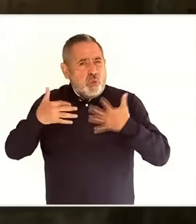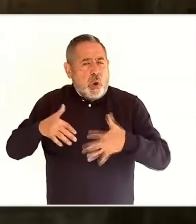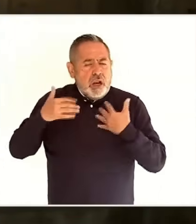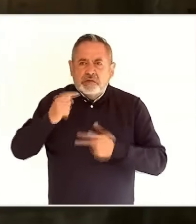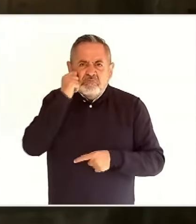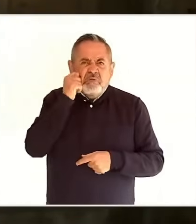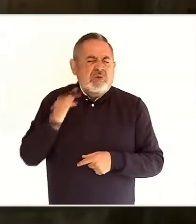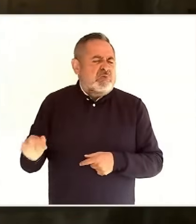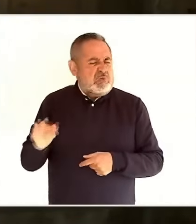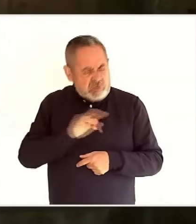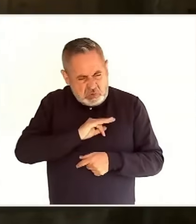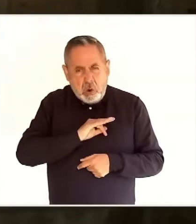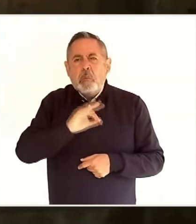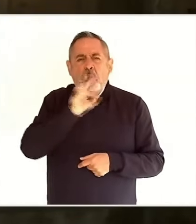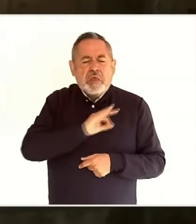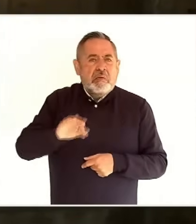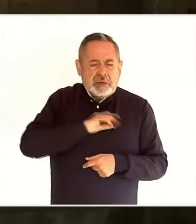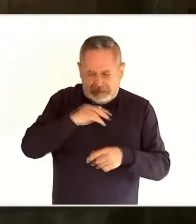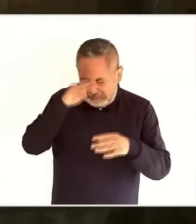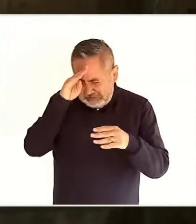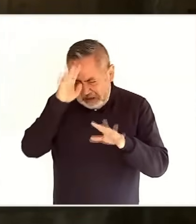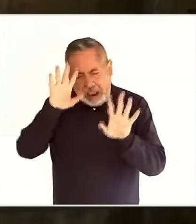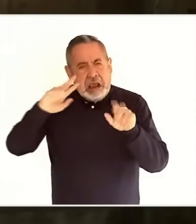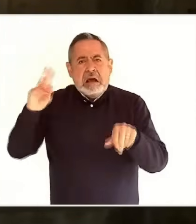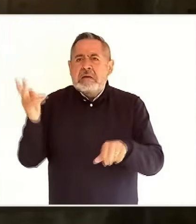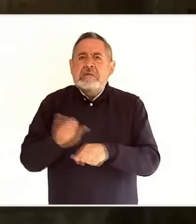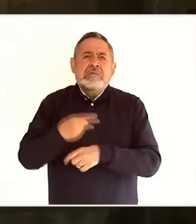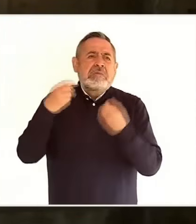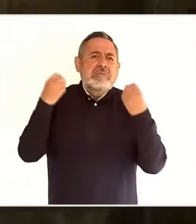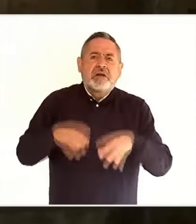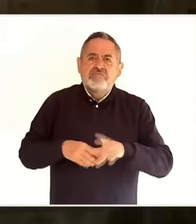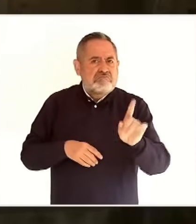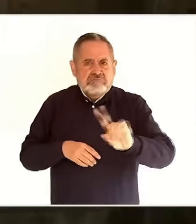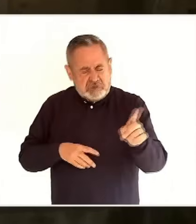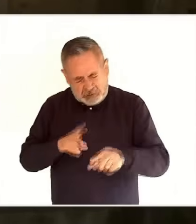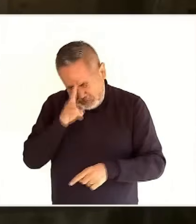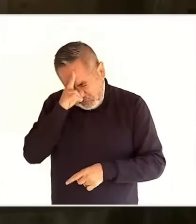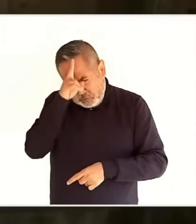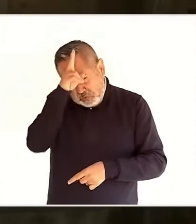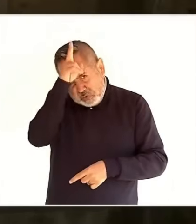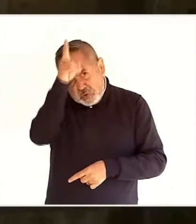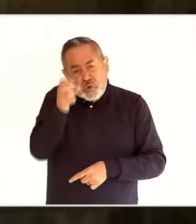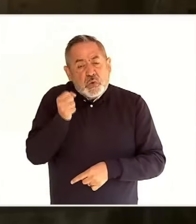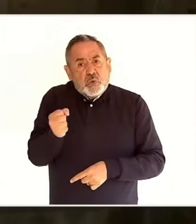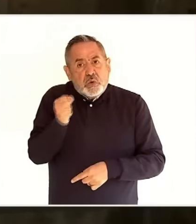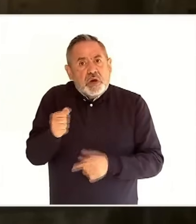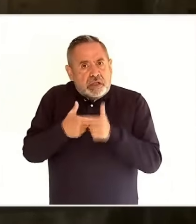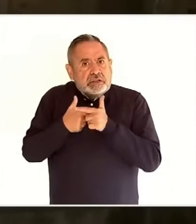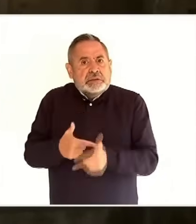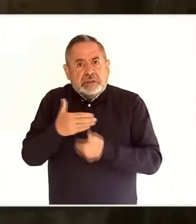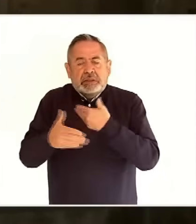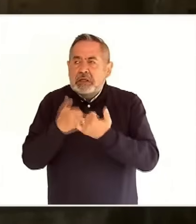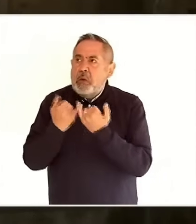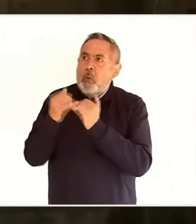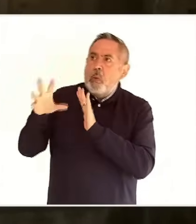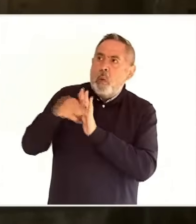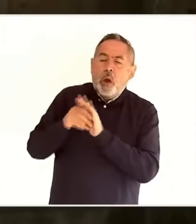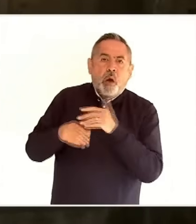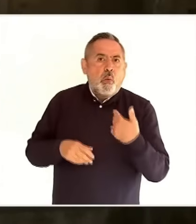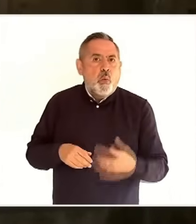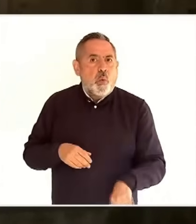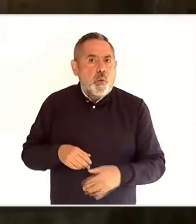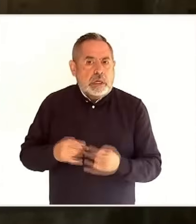cuando todo parece perdido. Revisar la historia con una mirada más justa